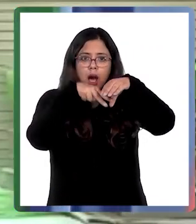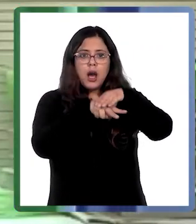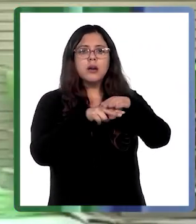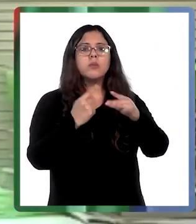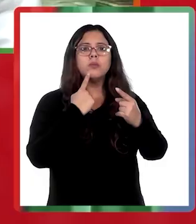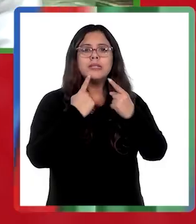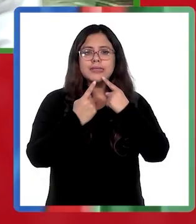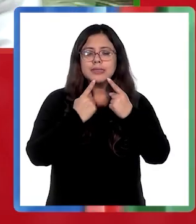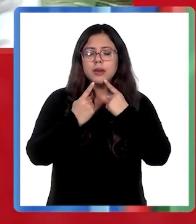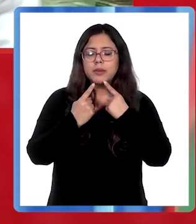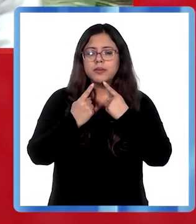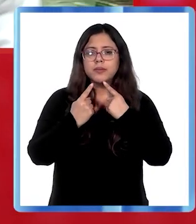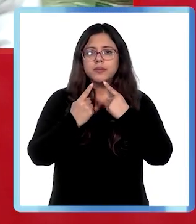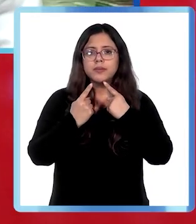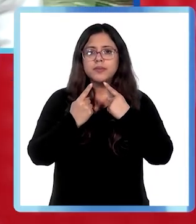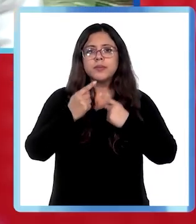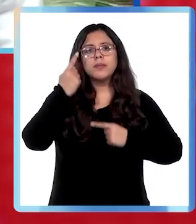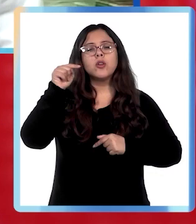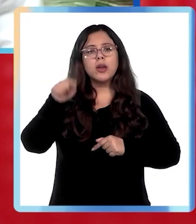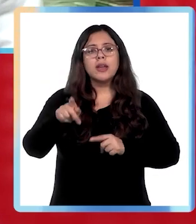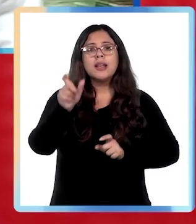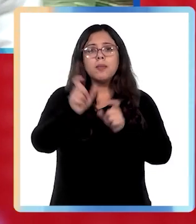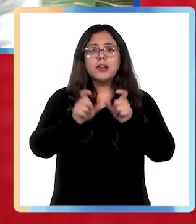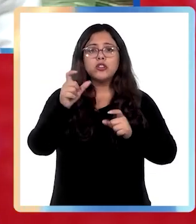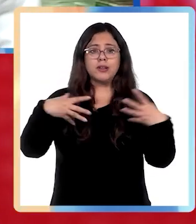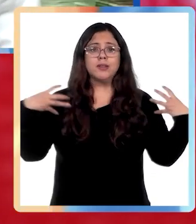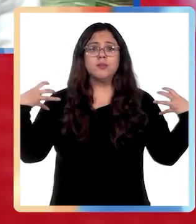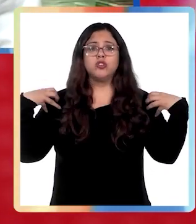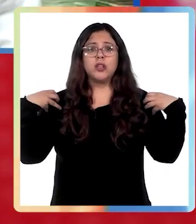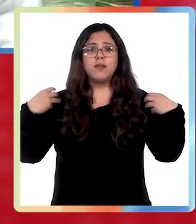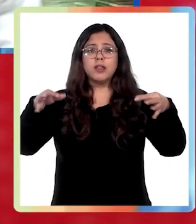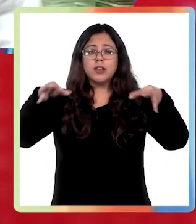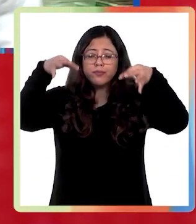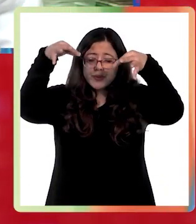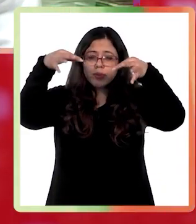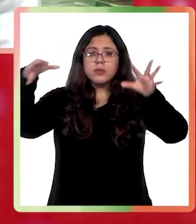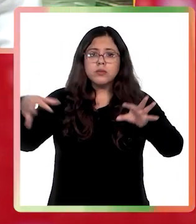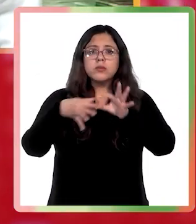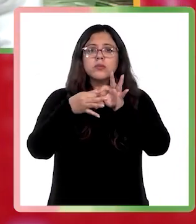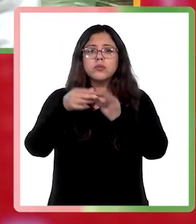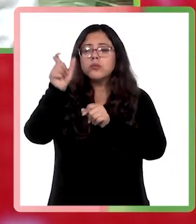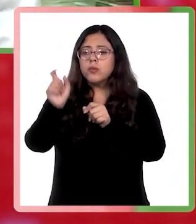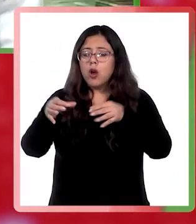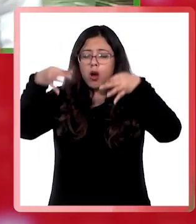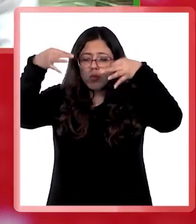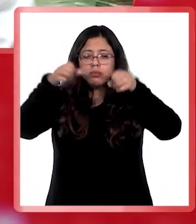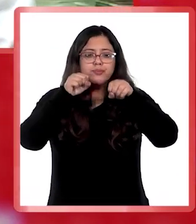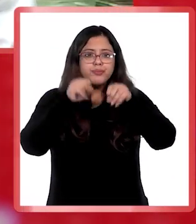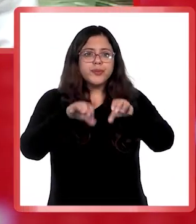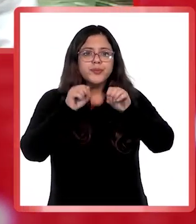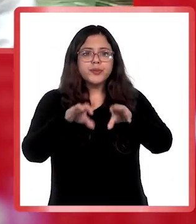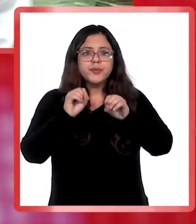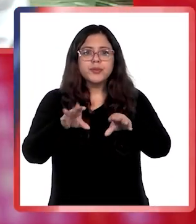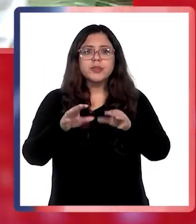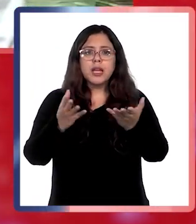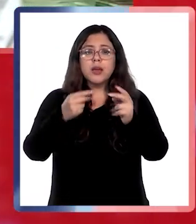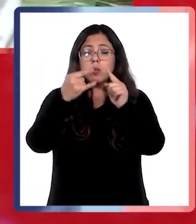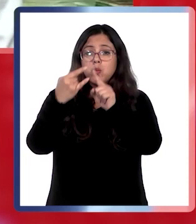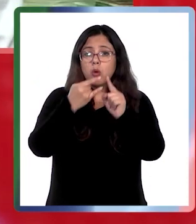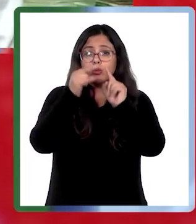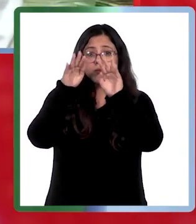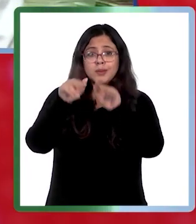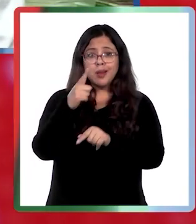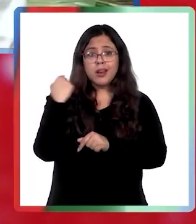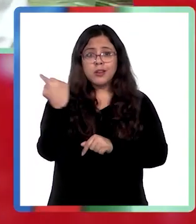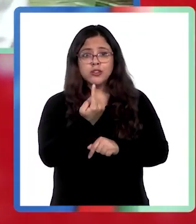calidad. Y los radiólogos o están conectados con un radiólogo que les enseña por vía Zoom, como nosotros,